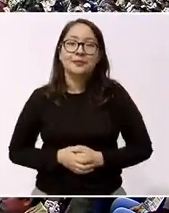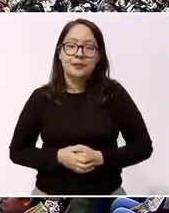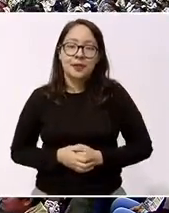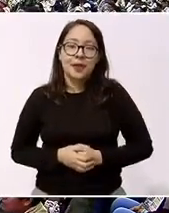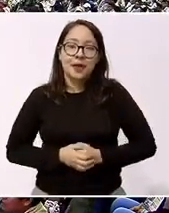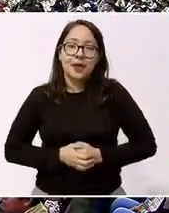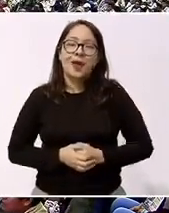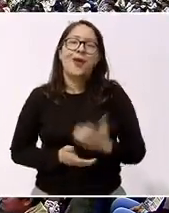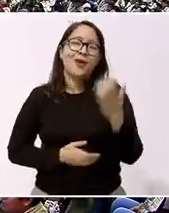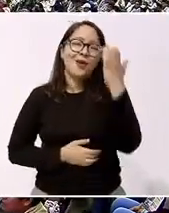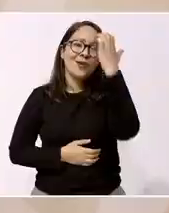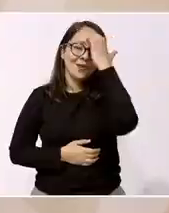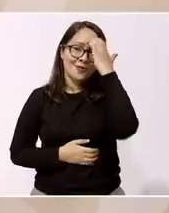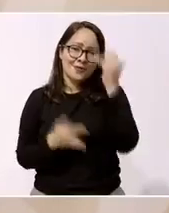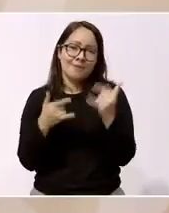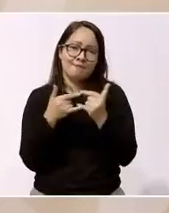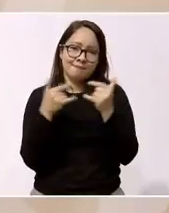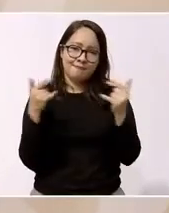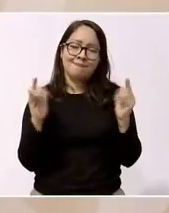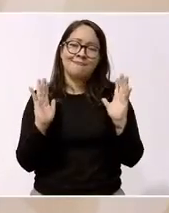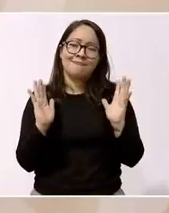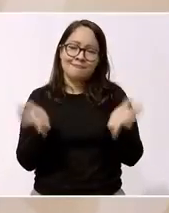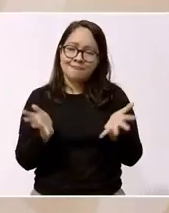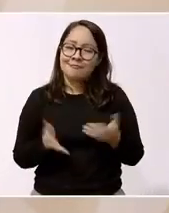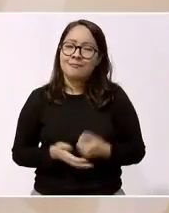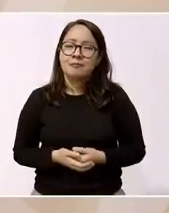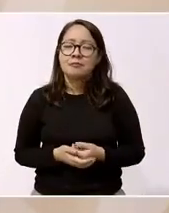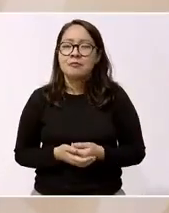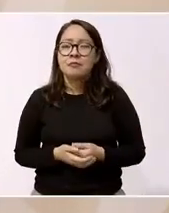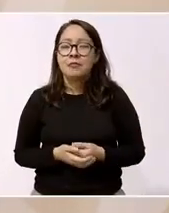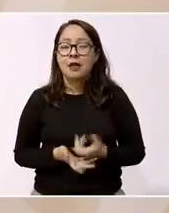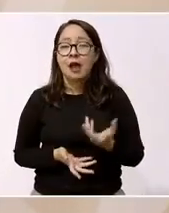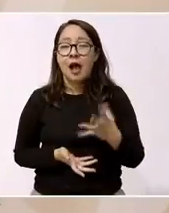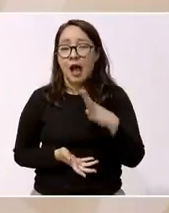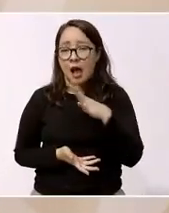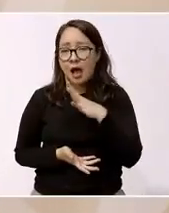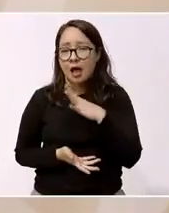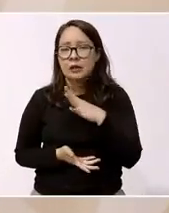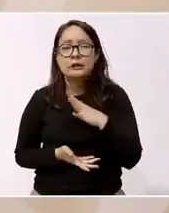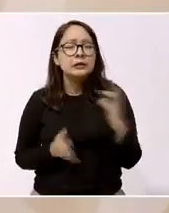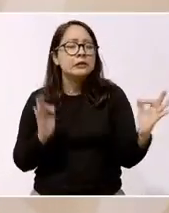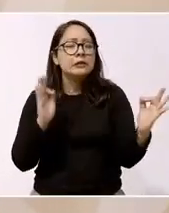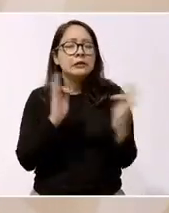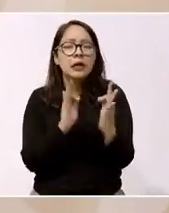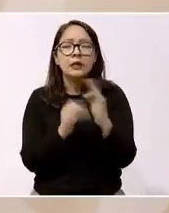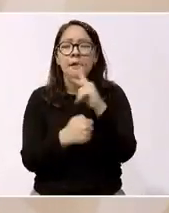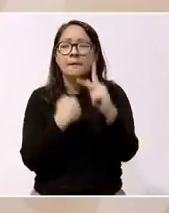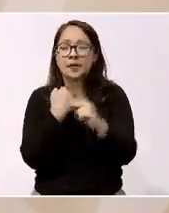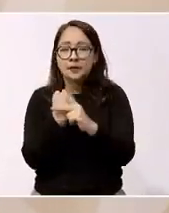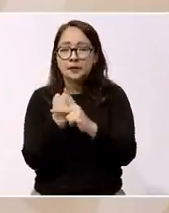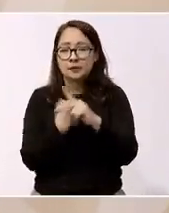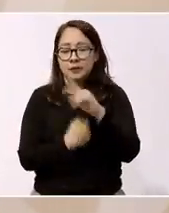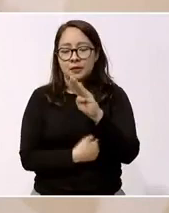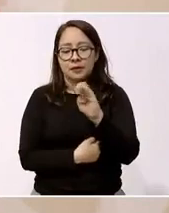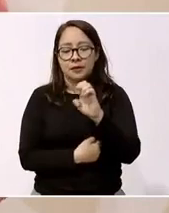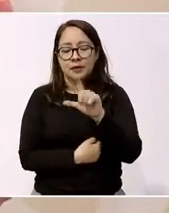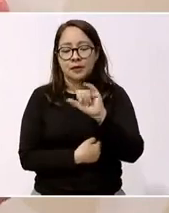Conocen bien esta historia de que los hermanos vecinos de Belice pues